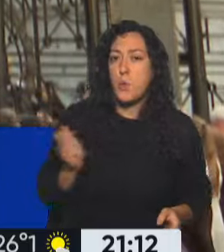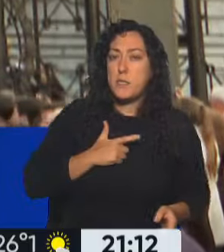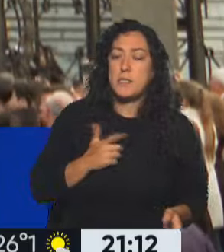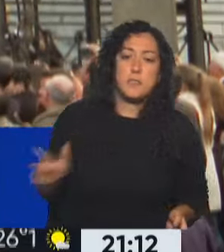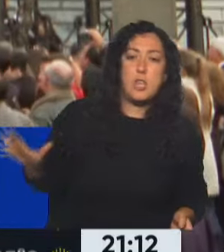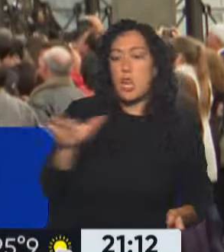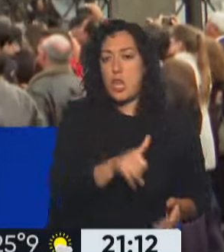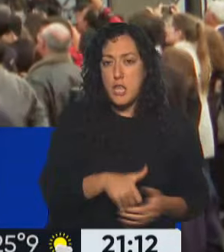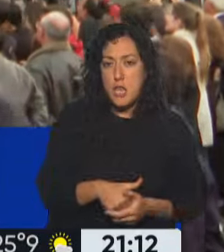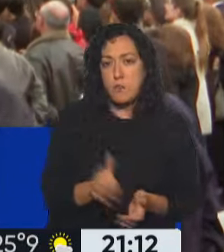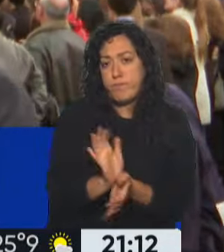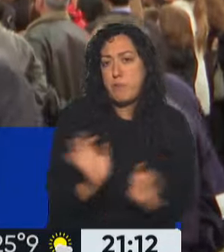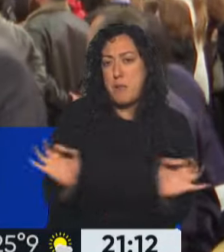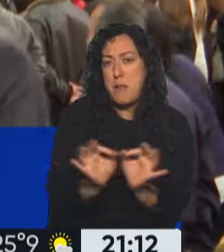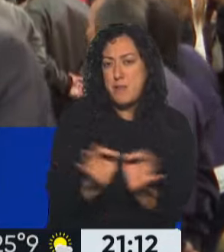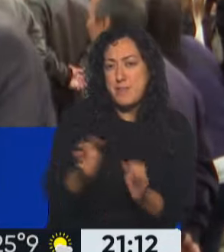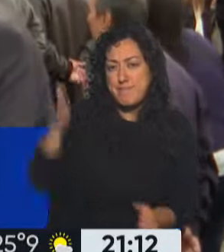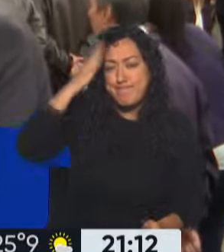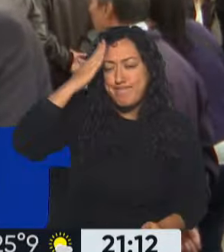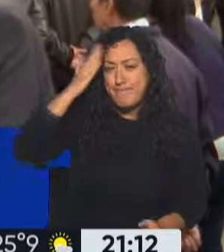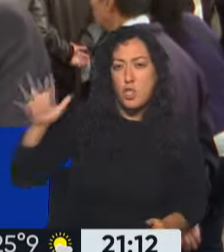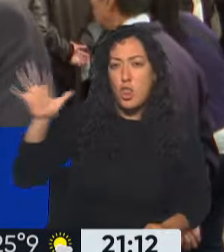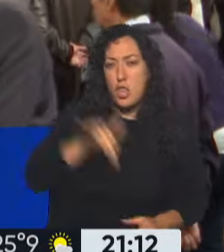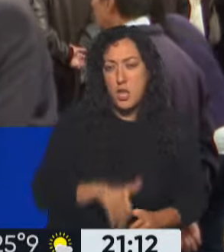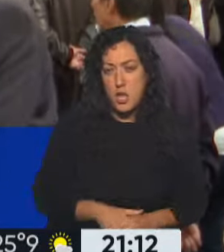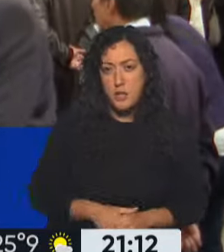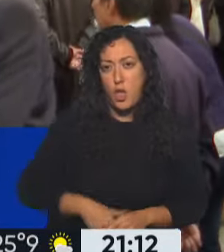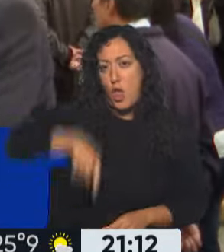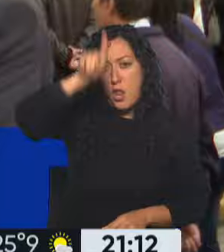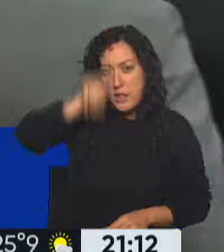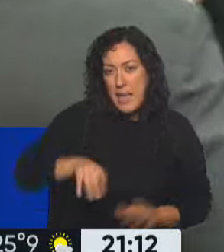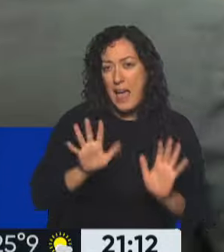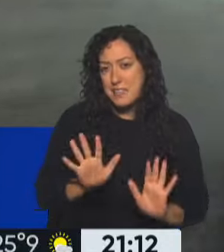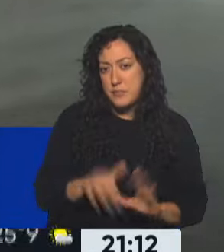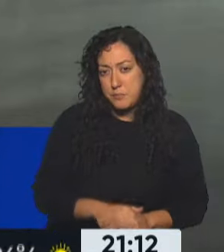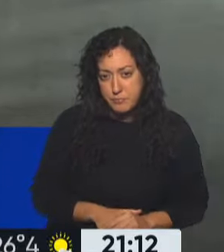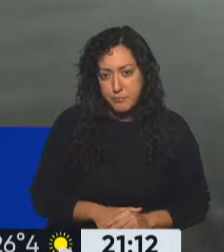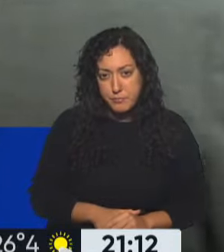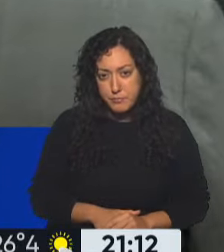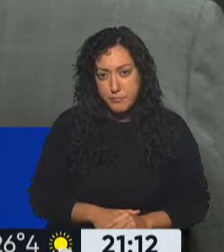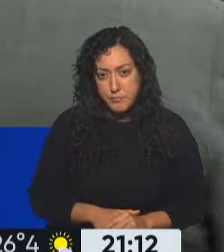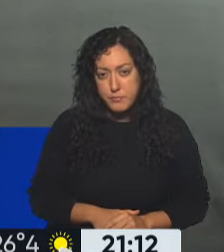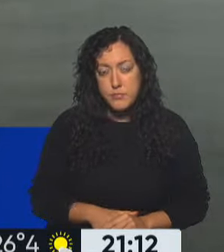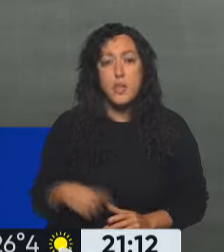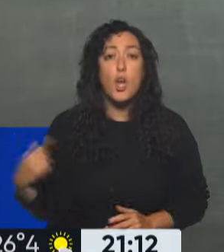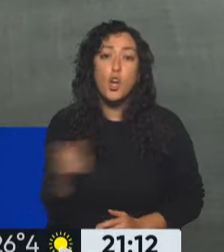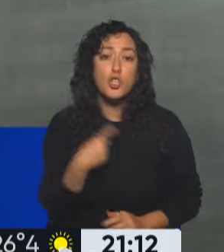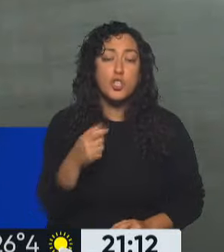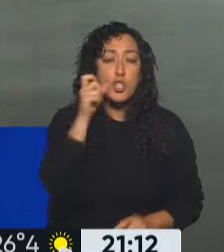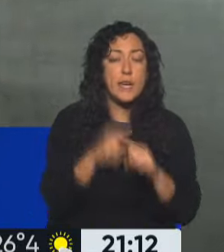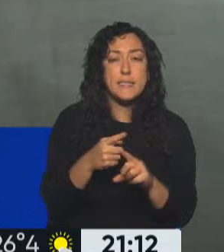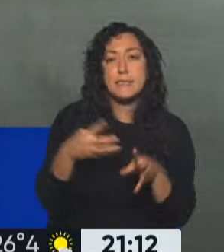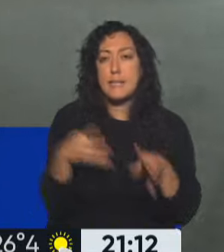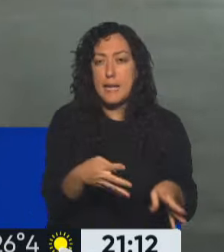Malvinas para nosotros es todos los días, los 365 días del año. Lo vivimos así. Yo creo que en ese sentido nosotros los veteranos de